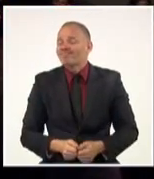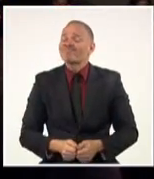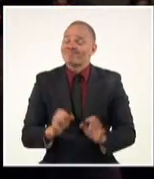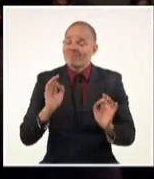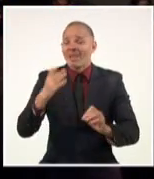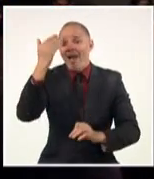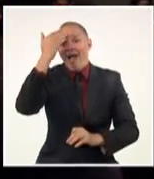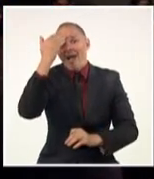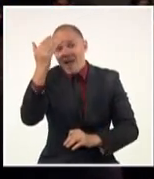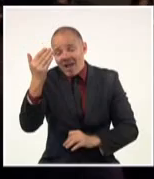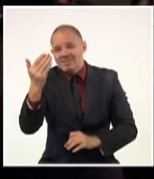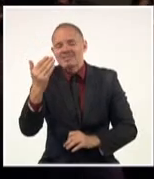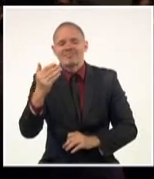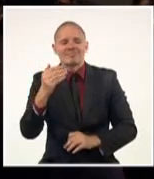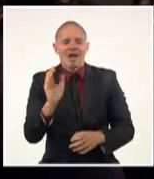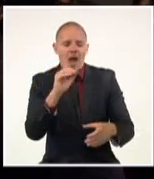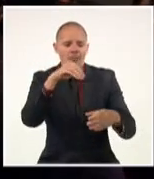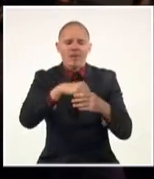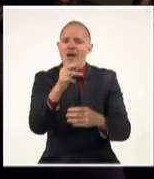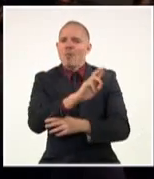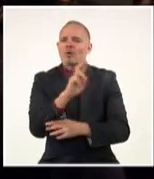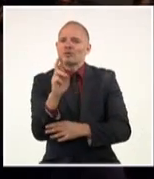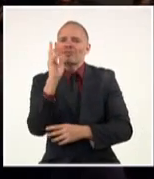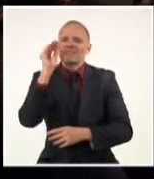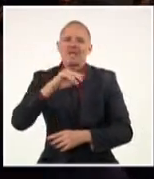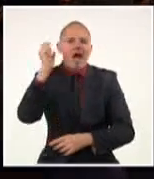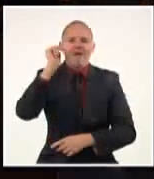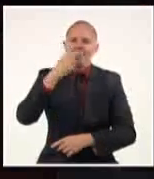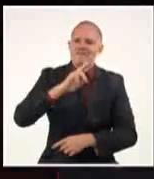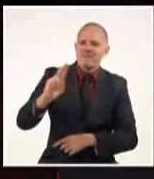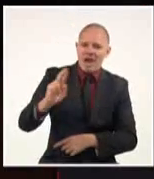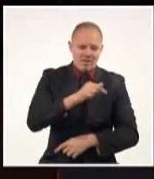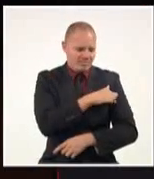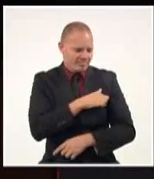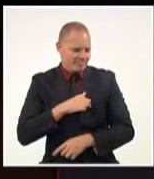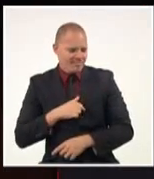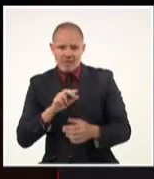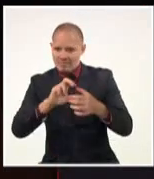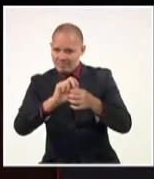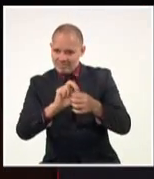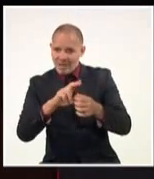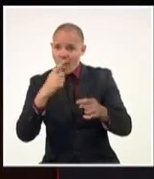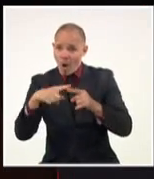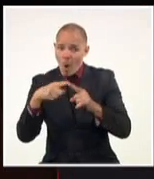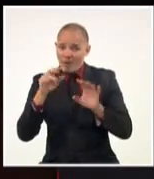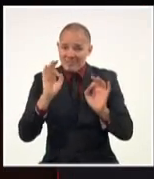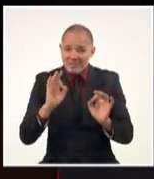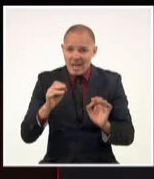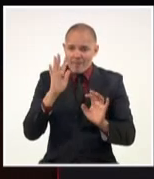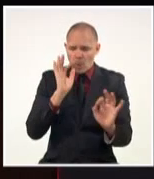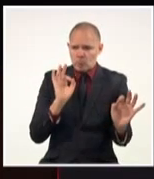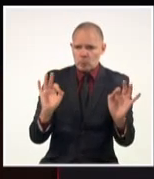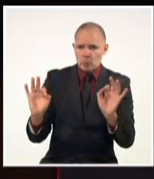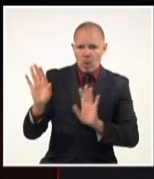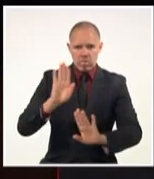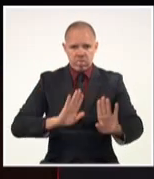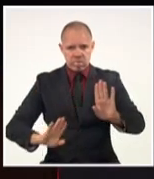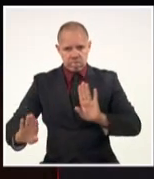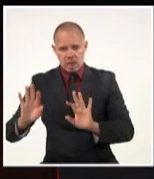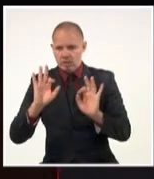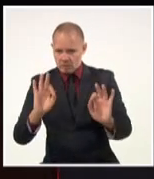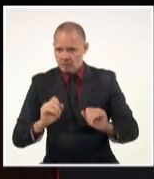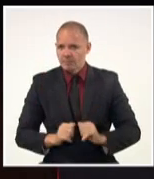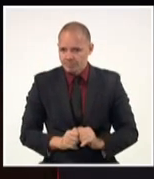y órganos de inteligencia y defensa de la seguridad del Estado. Y esa es una de las mayores razones por las que